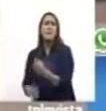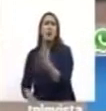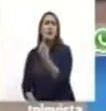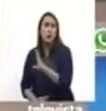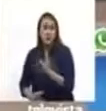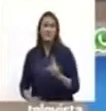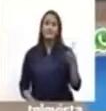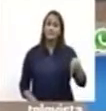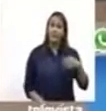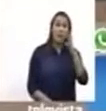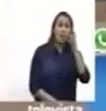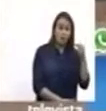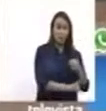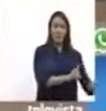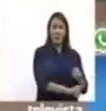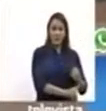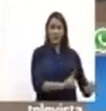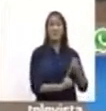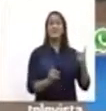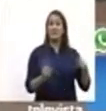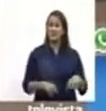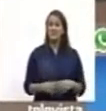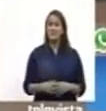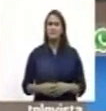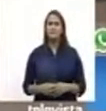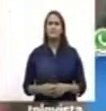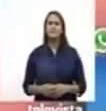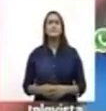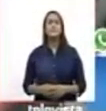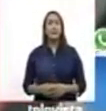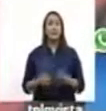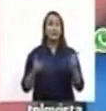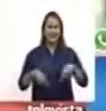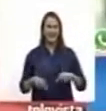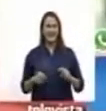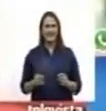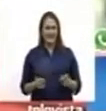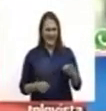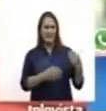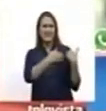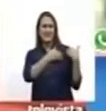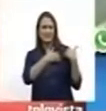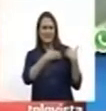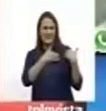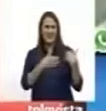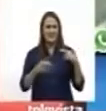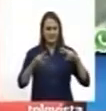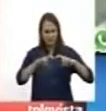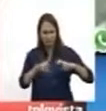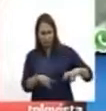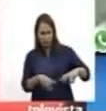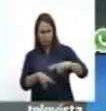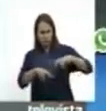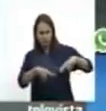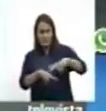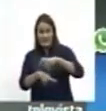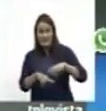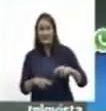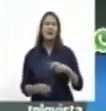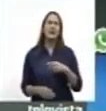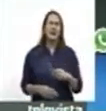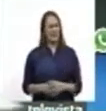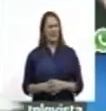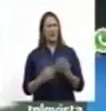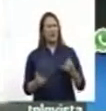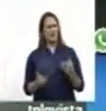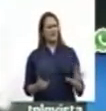intrafamiliar. Medicina Legal además indicó que este fenómeno también ha generado un aumento en el adulto mayor, lo que ha ocasionado un